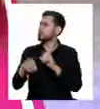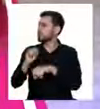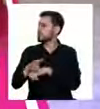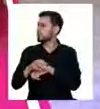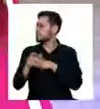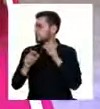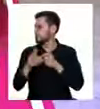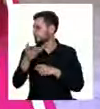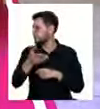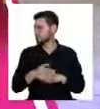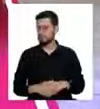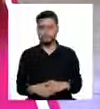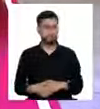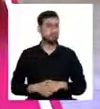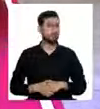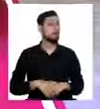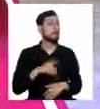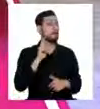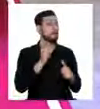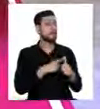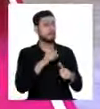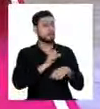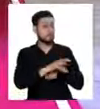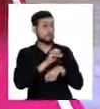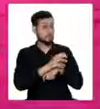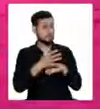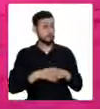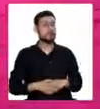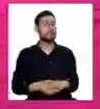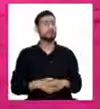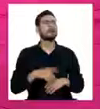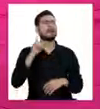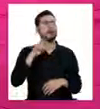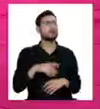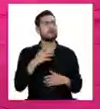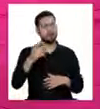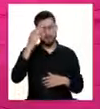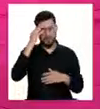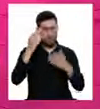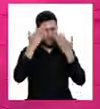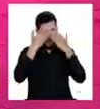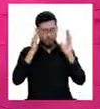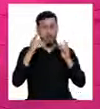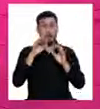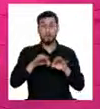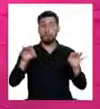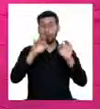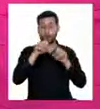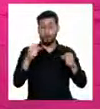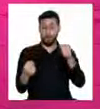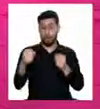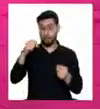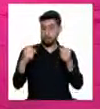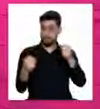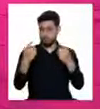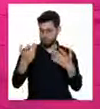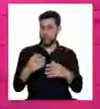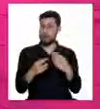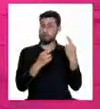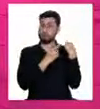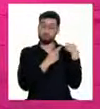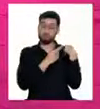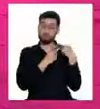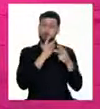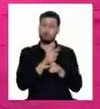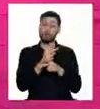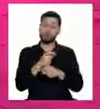le puedes dar a la gente que nos está viendo, por favor? La principal recomendación es que tomemos conciencia de la importancia que es conducir un vehículo automotor, la